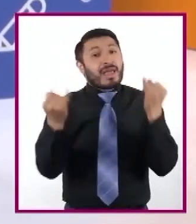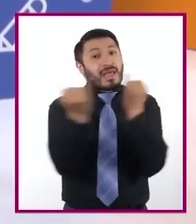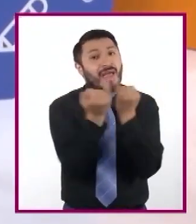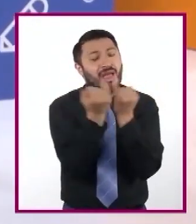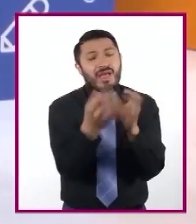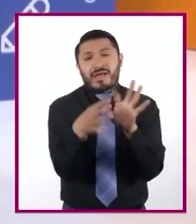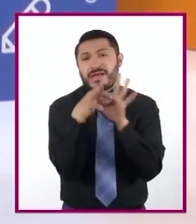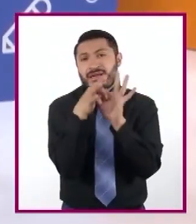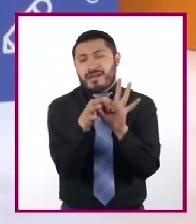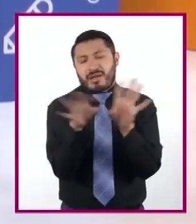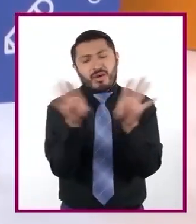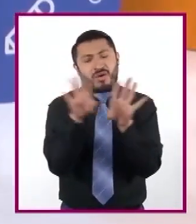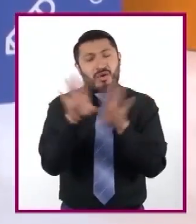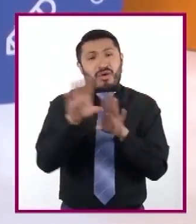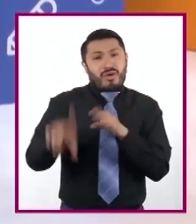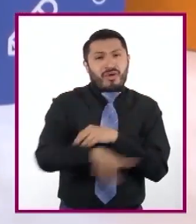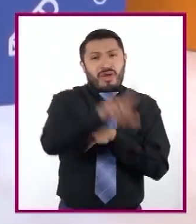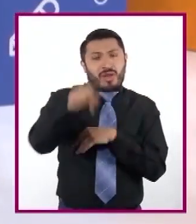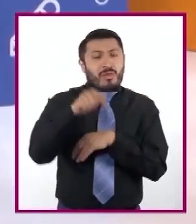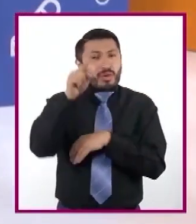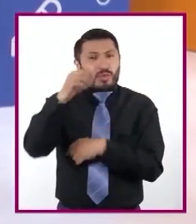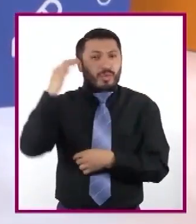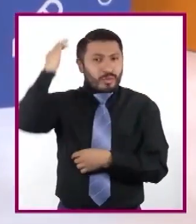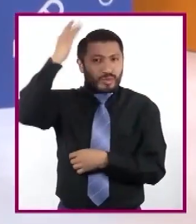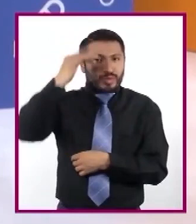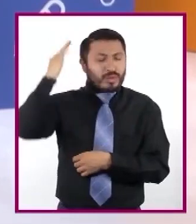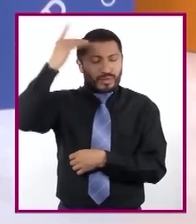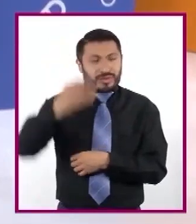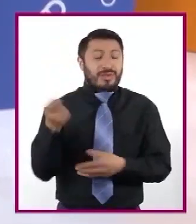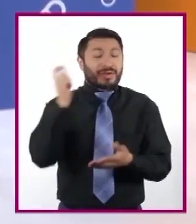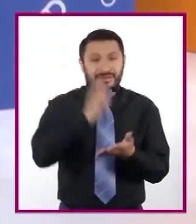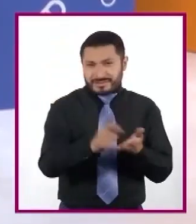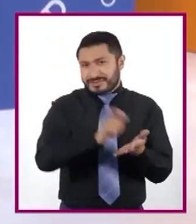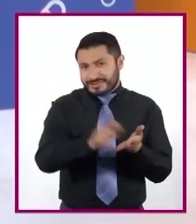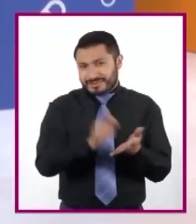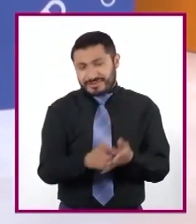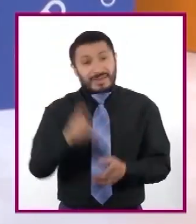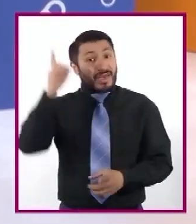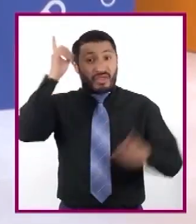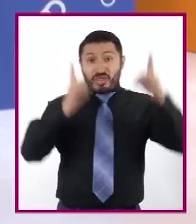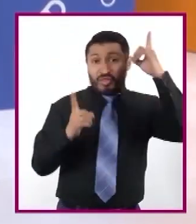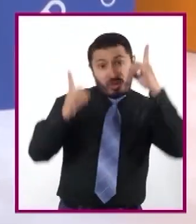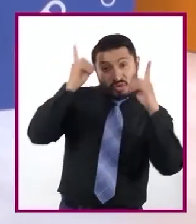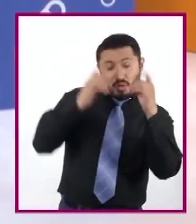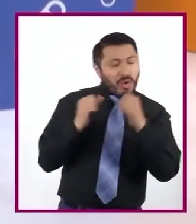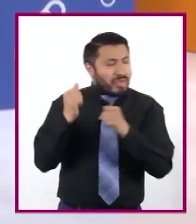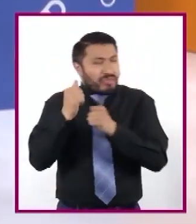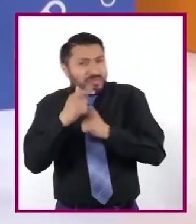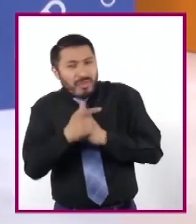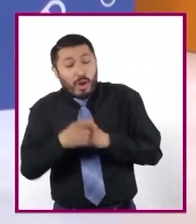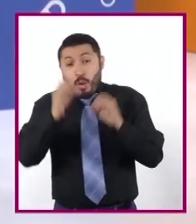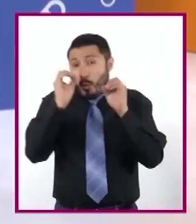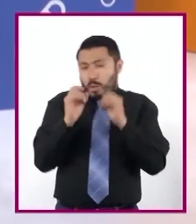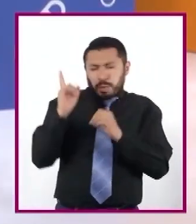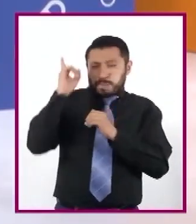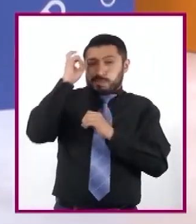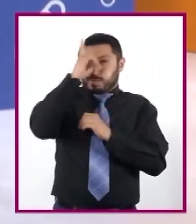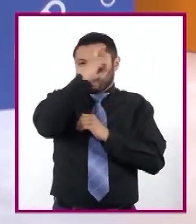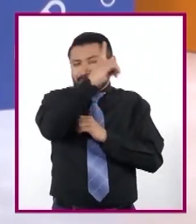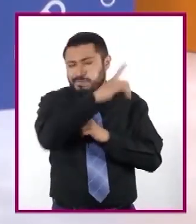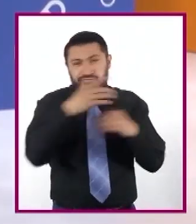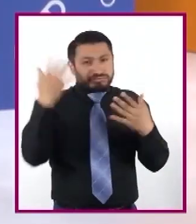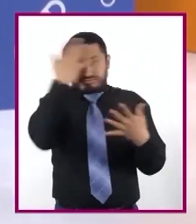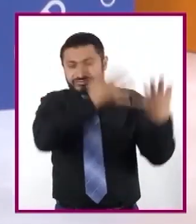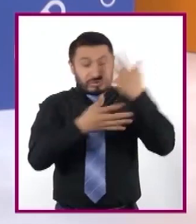tiempo reproducir después las reflexiones que vayan surgiendo, así como las dudas, inquietudes o dificultades que surjan durante